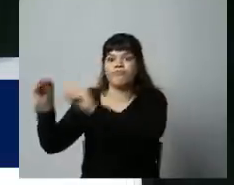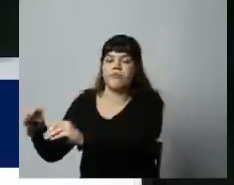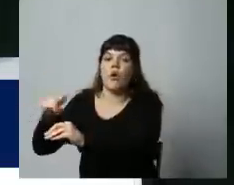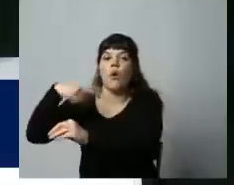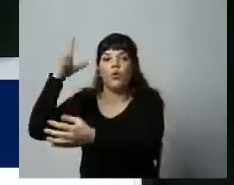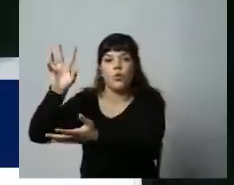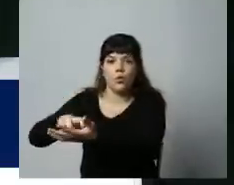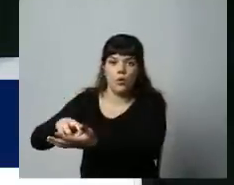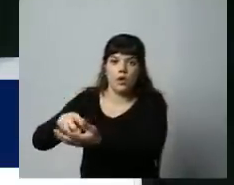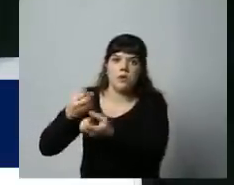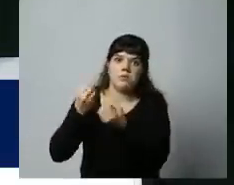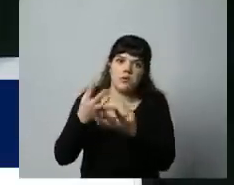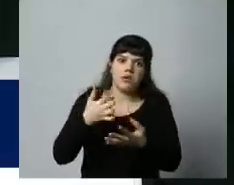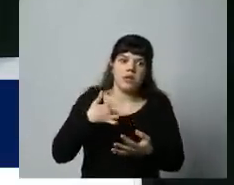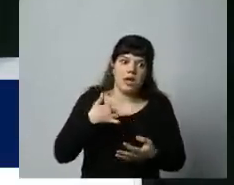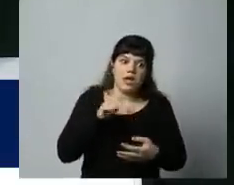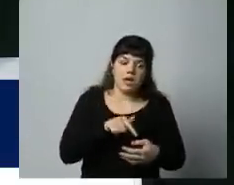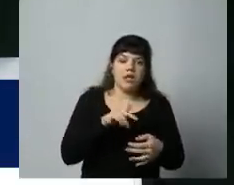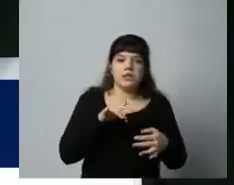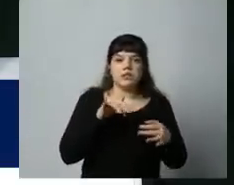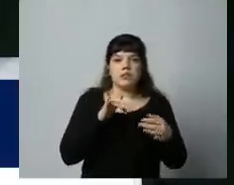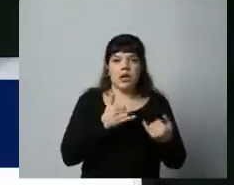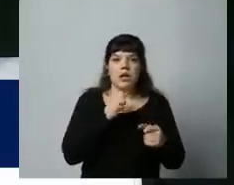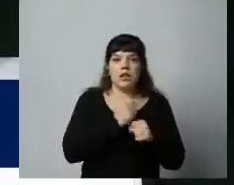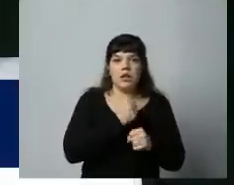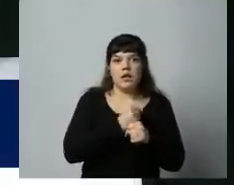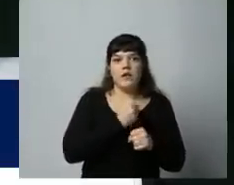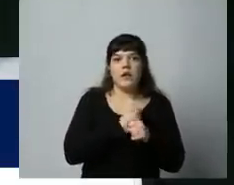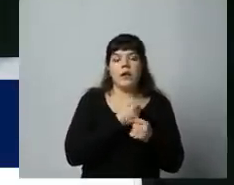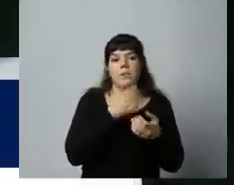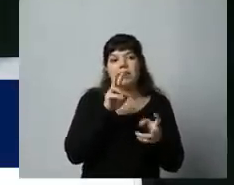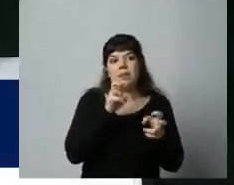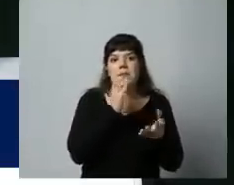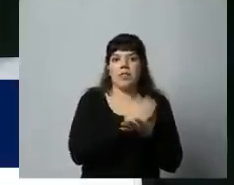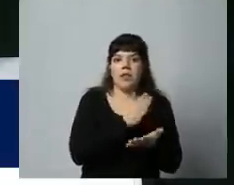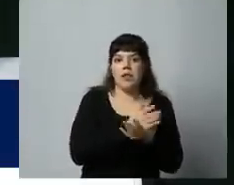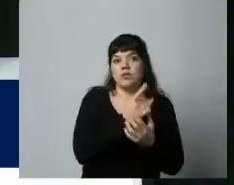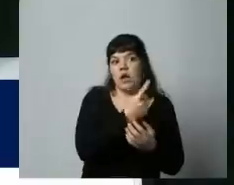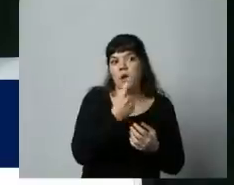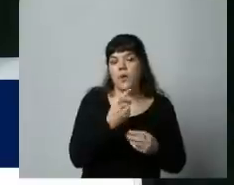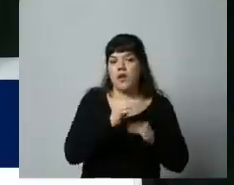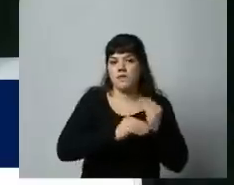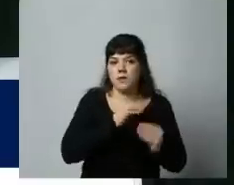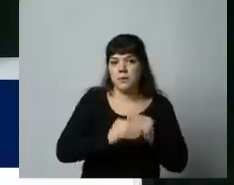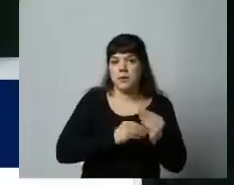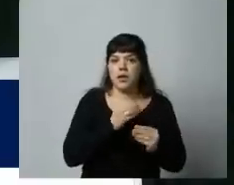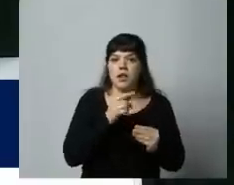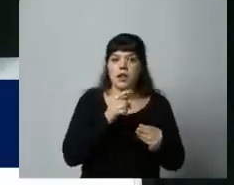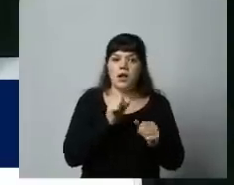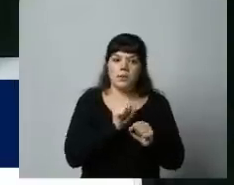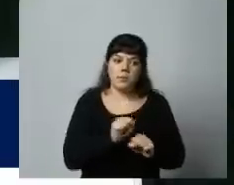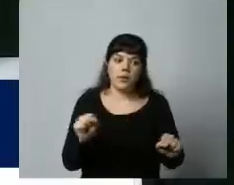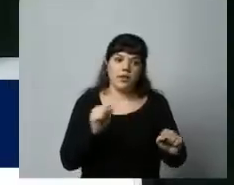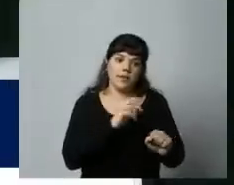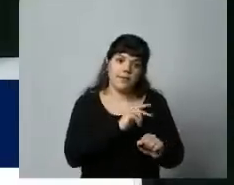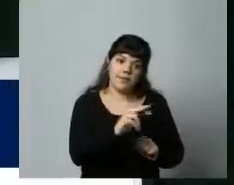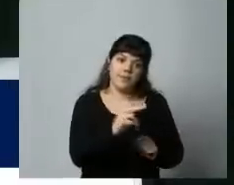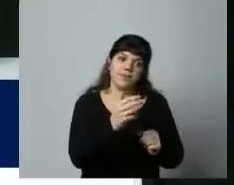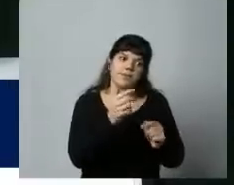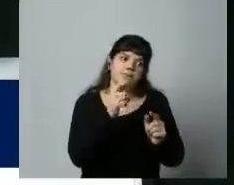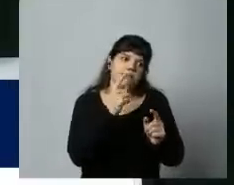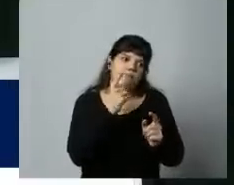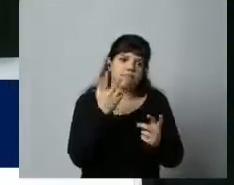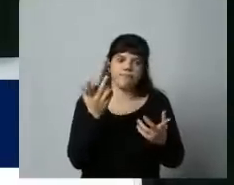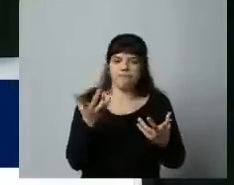ahí nosotros trabajamos con el con el derecho de las familias a permanecer en los lugares que han